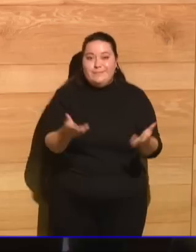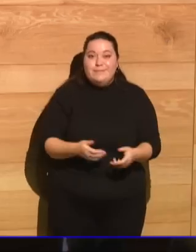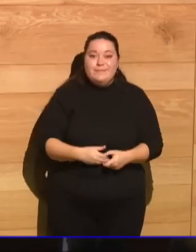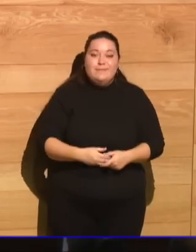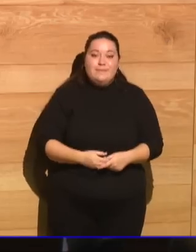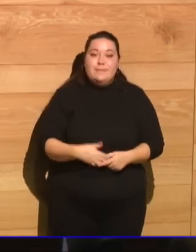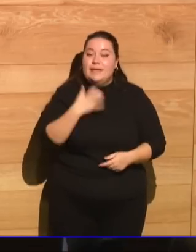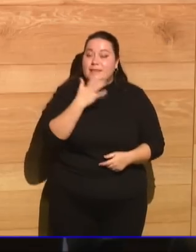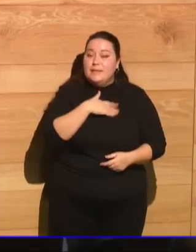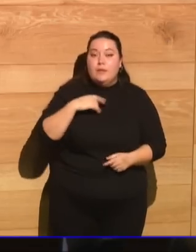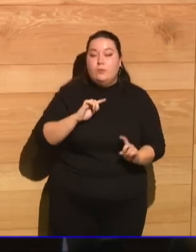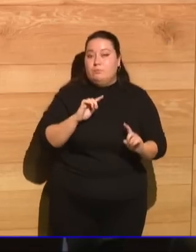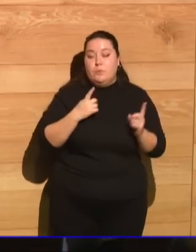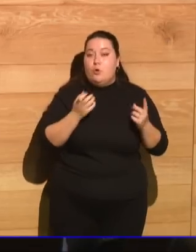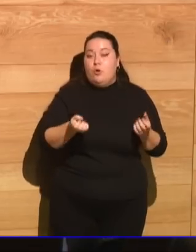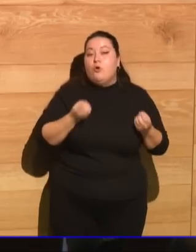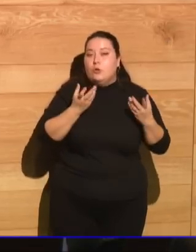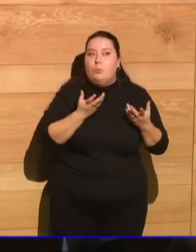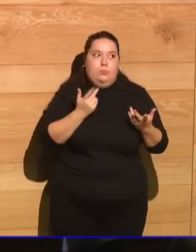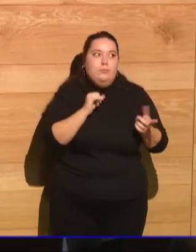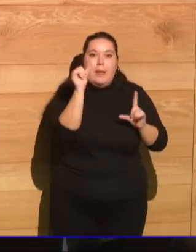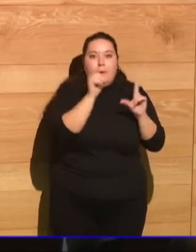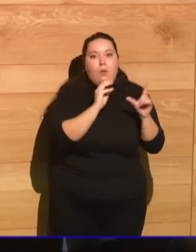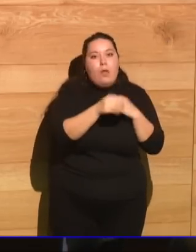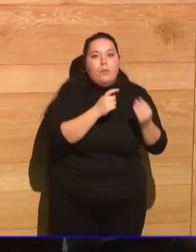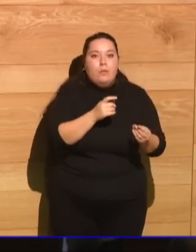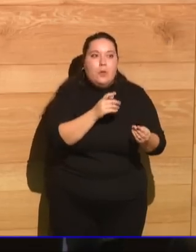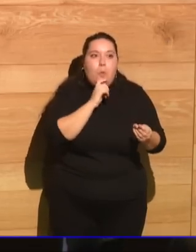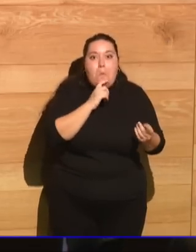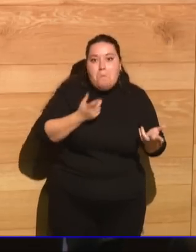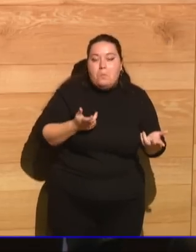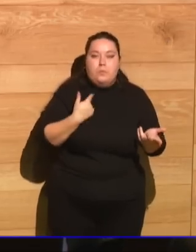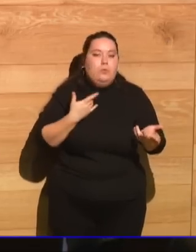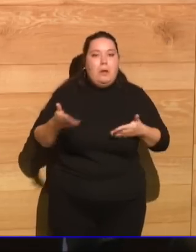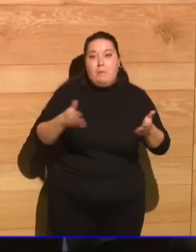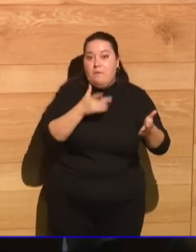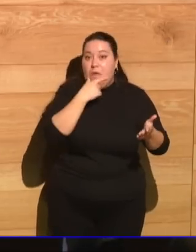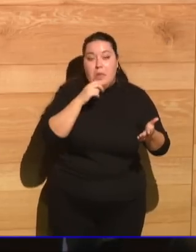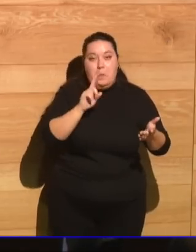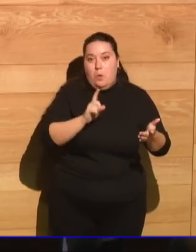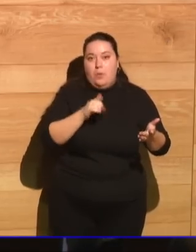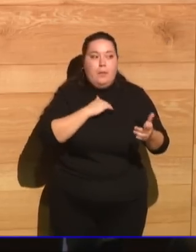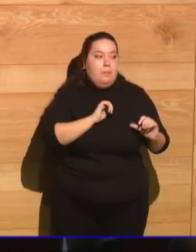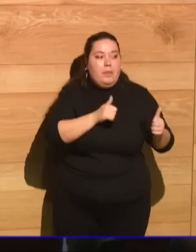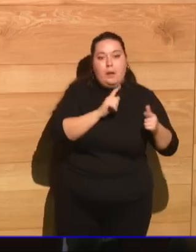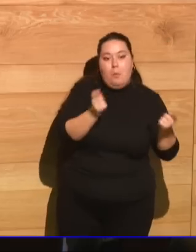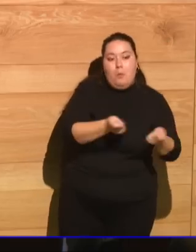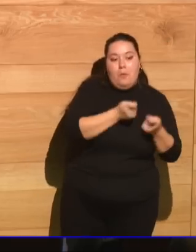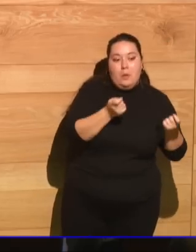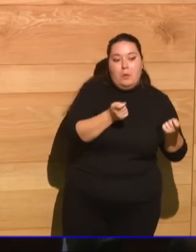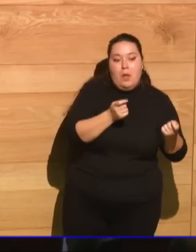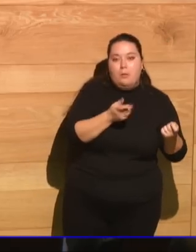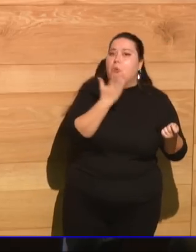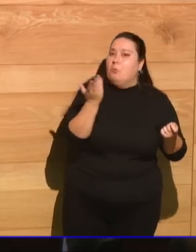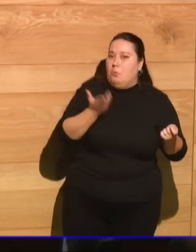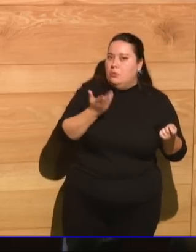Vale, si queréis eso, primero contamos cómo llega a hacer esta peli, porque no es un camino fácil, me imagino, saltar de la publi, por muy importante